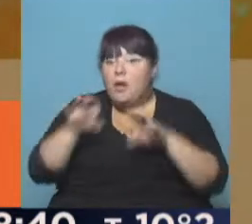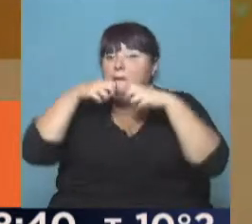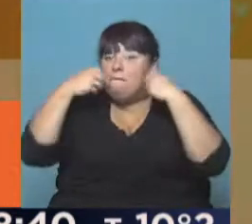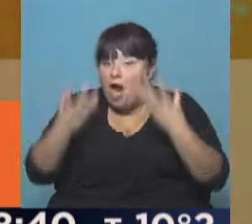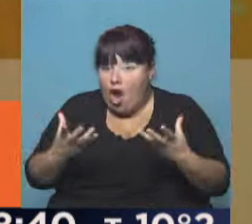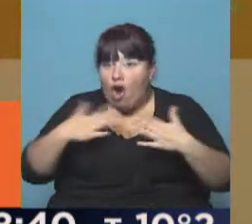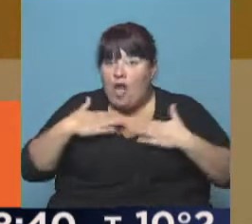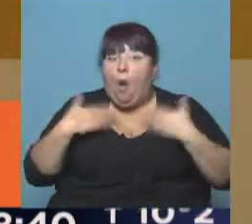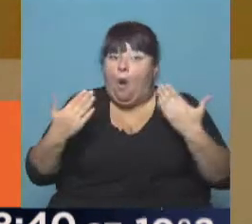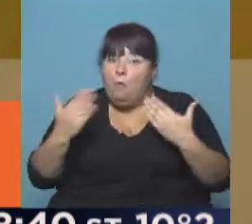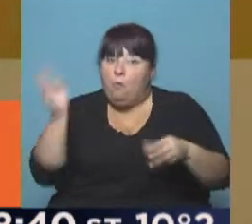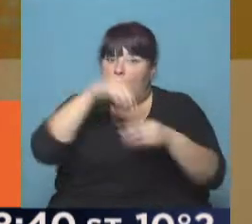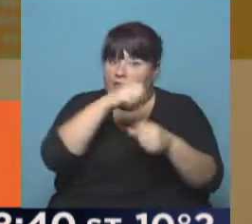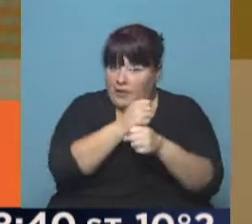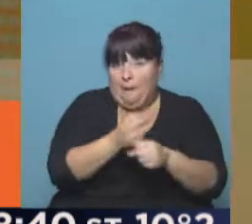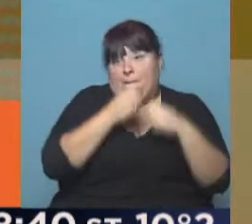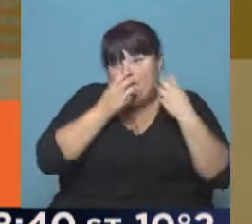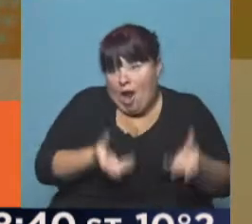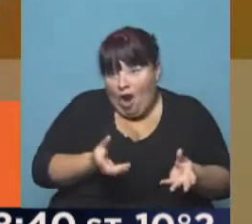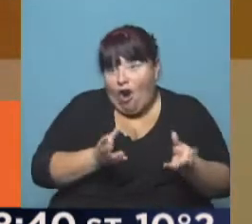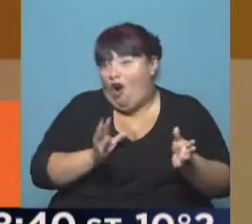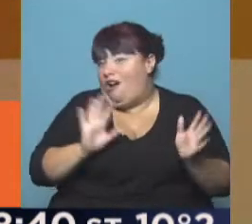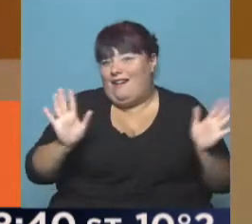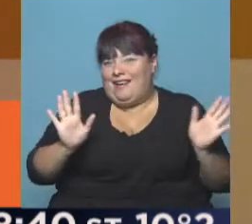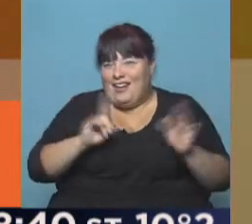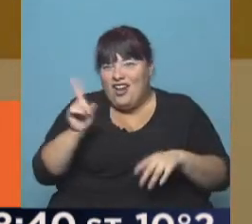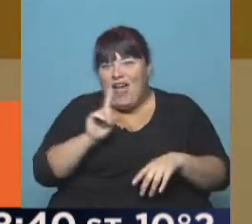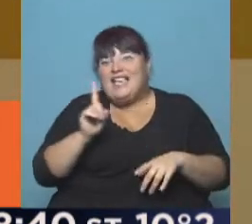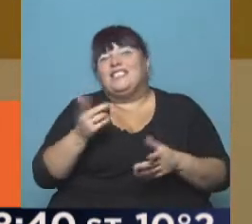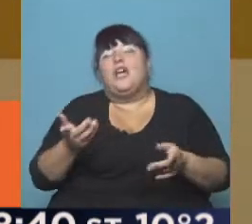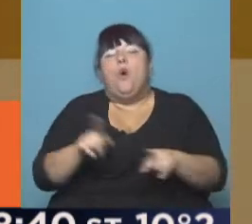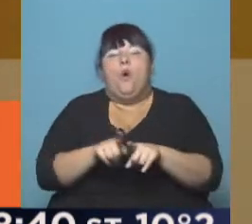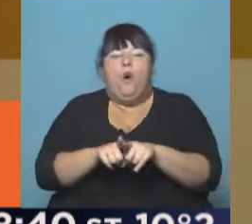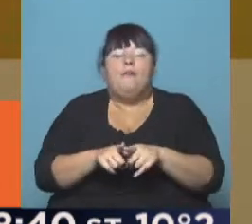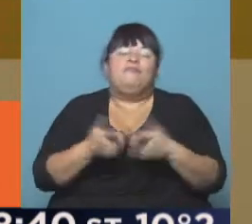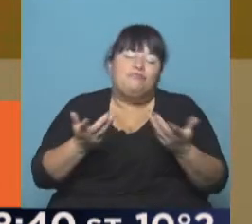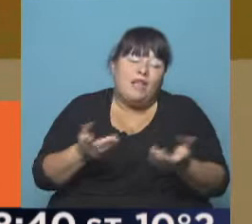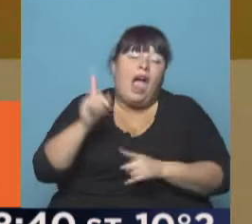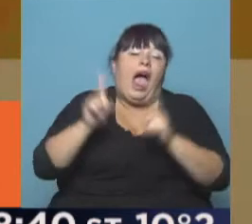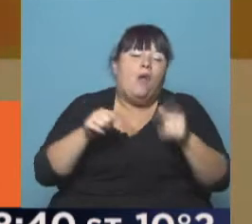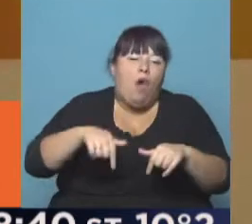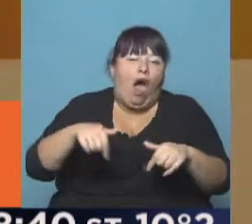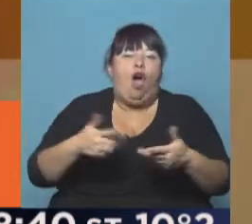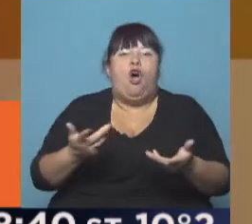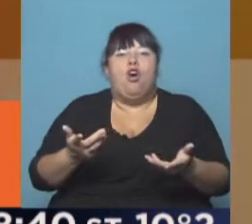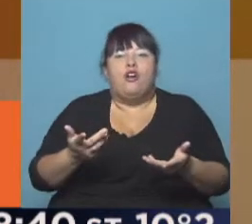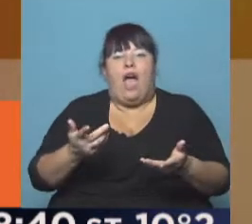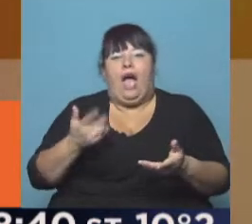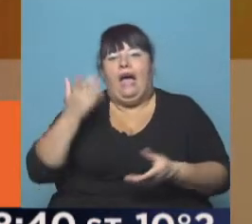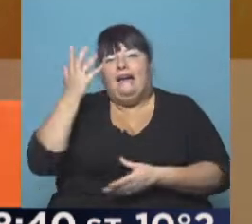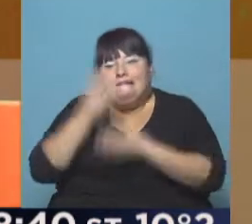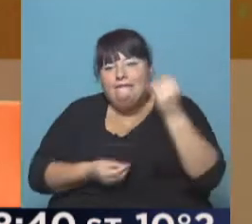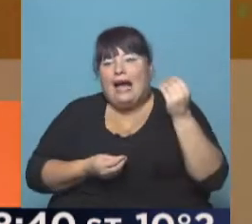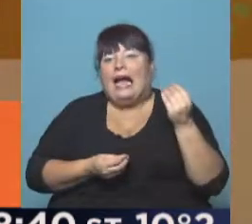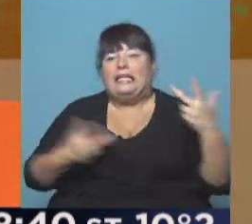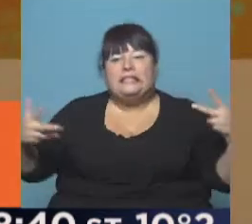su condición y puede entrar al mercado laboral mejor es decir eso no es un dato por supuesto que a lo mejor ahora se cometieron algunos